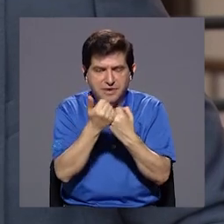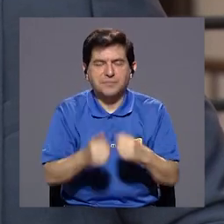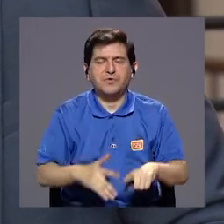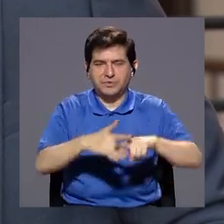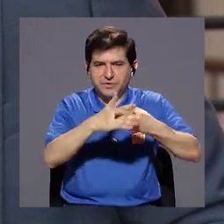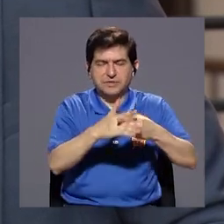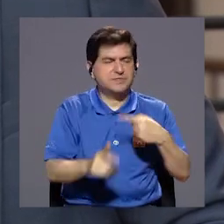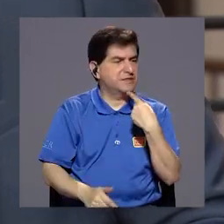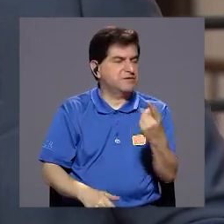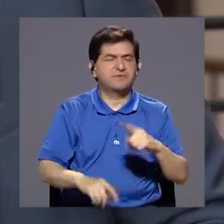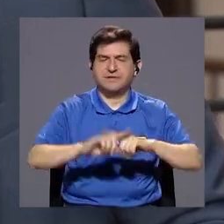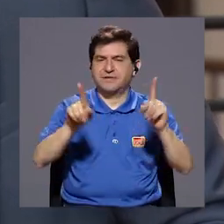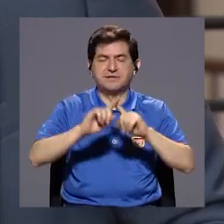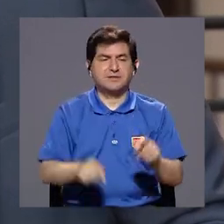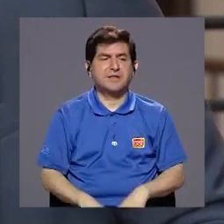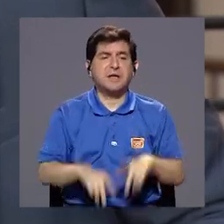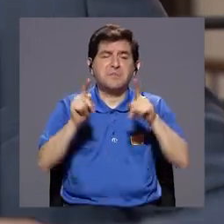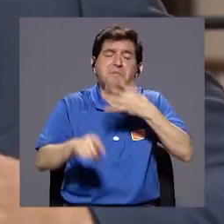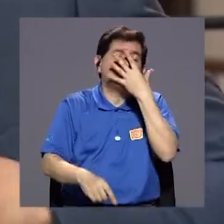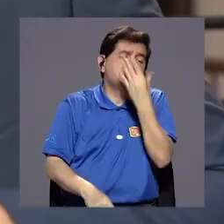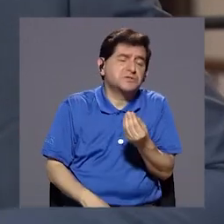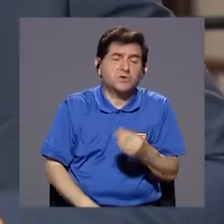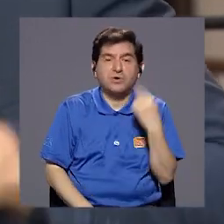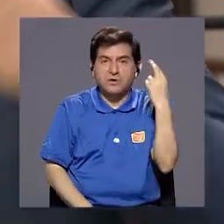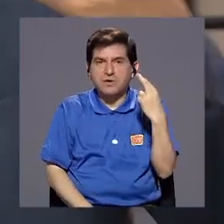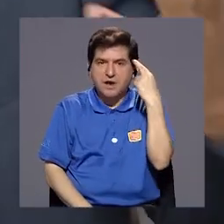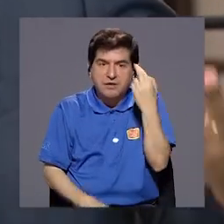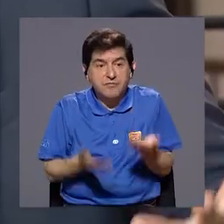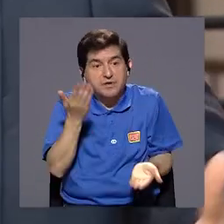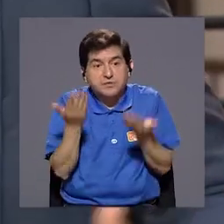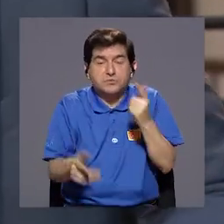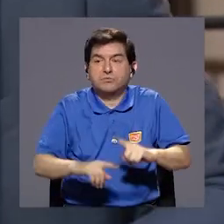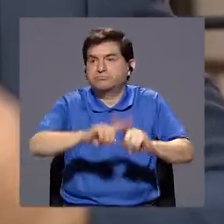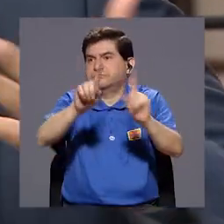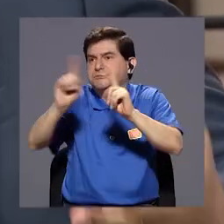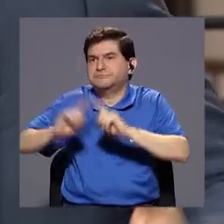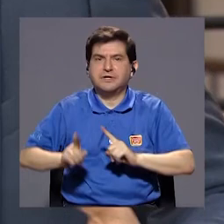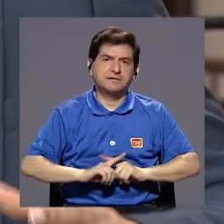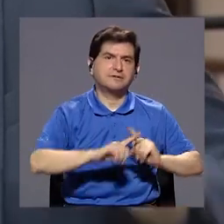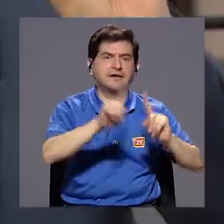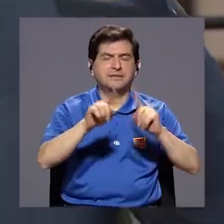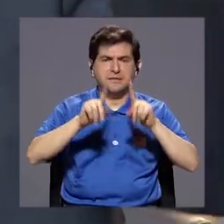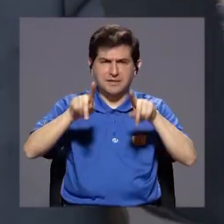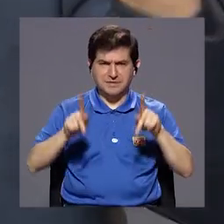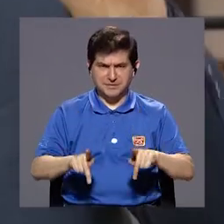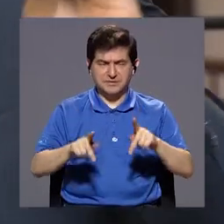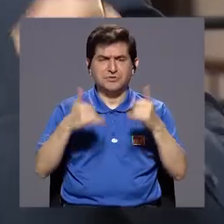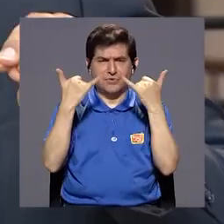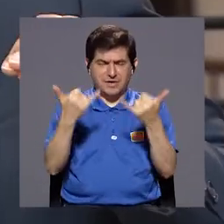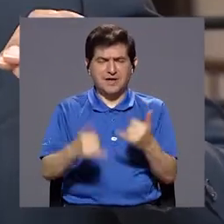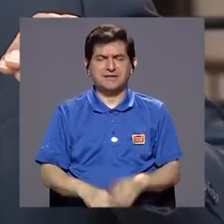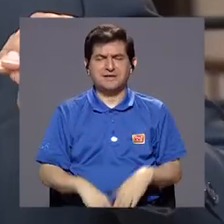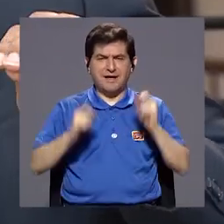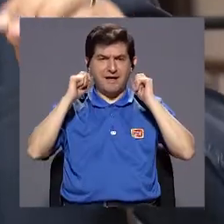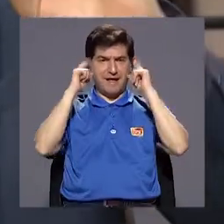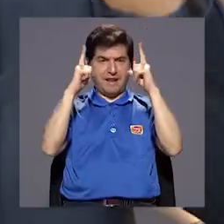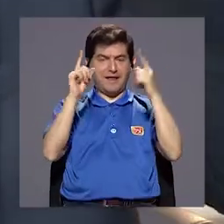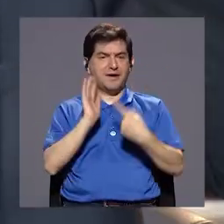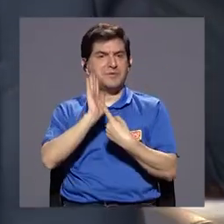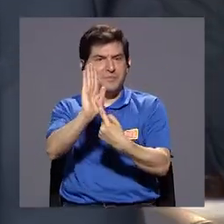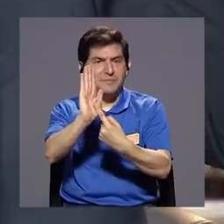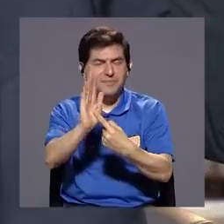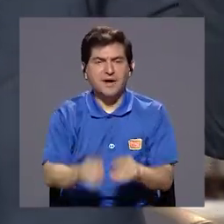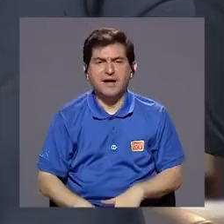Es diferente a que yo llame y diga, tengo un paciente que se desvaneció, porque las causas por las que un paciente se desvanece son múltiples. Pero si ya llamamos dando una alarma de ese tipo,